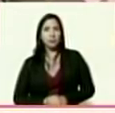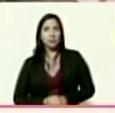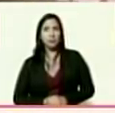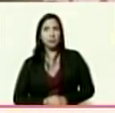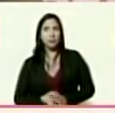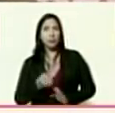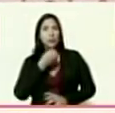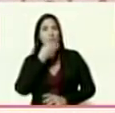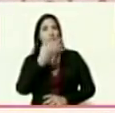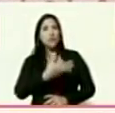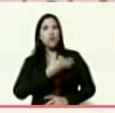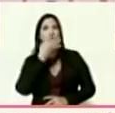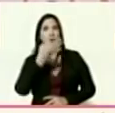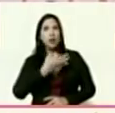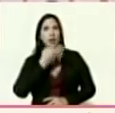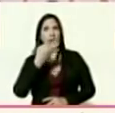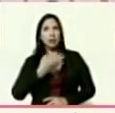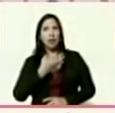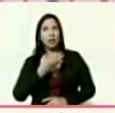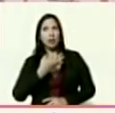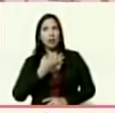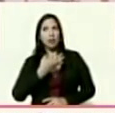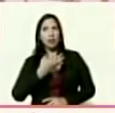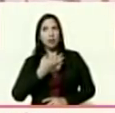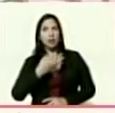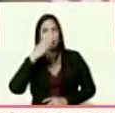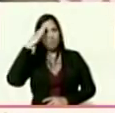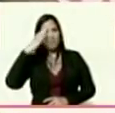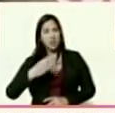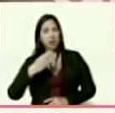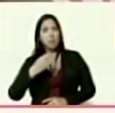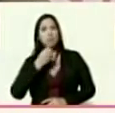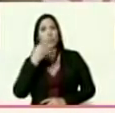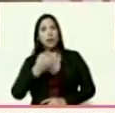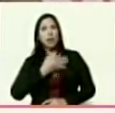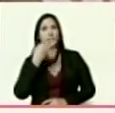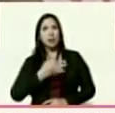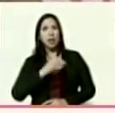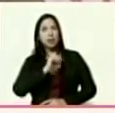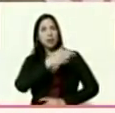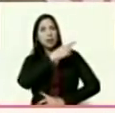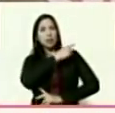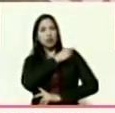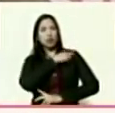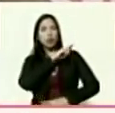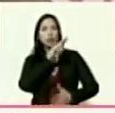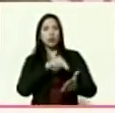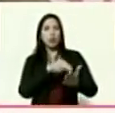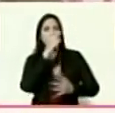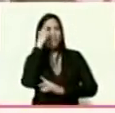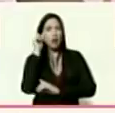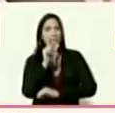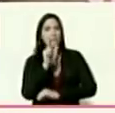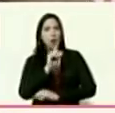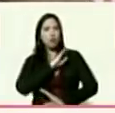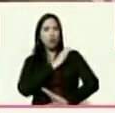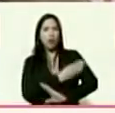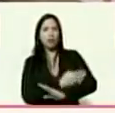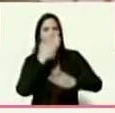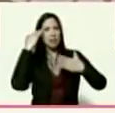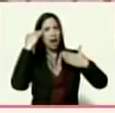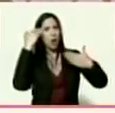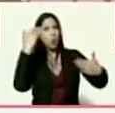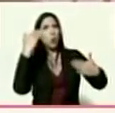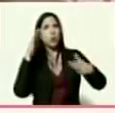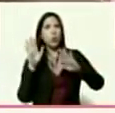Buenas tardes, capitán. Buenas tardes, a la Dirección Nacional del Partido. Un fuerte saludo de